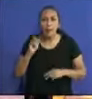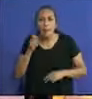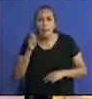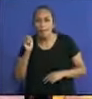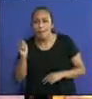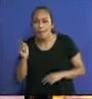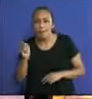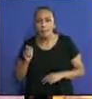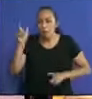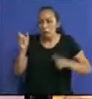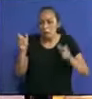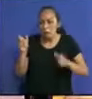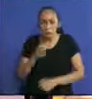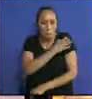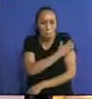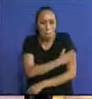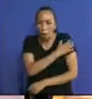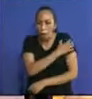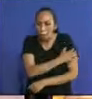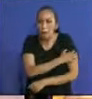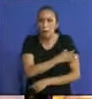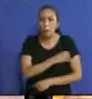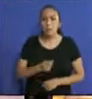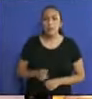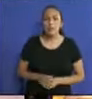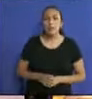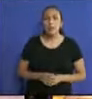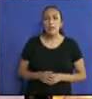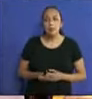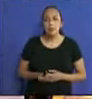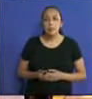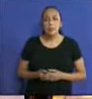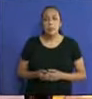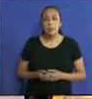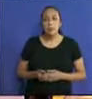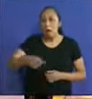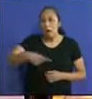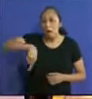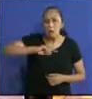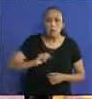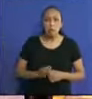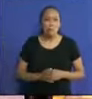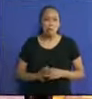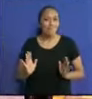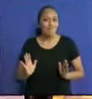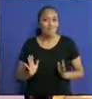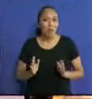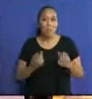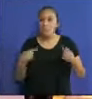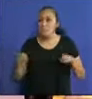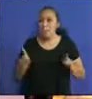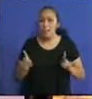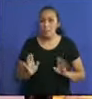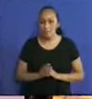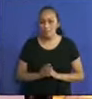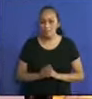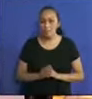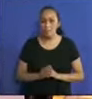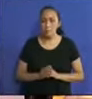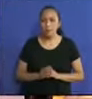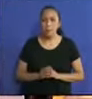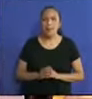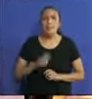Jesús nace para servir y nosotros nos pasamos la vida persiguiendo el éxito. Jesús no